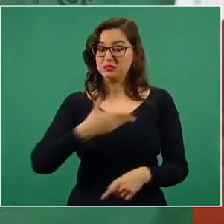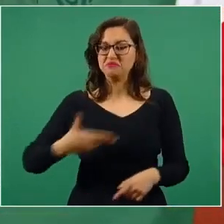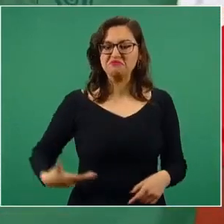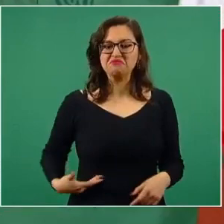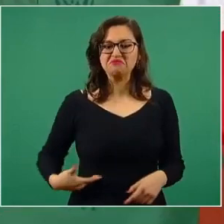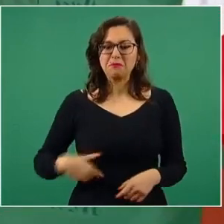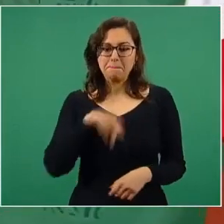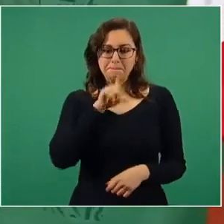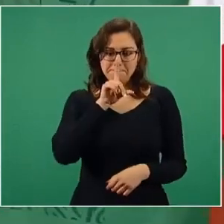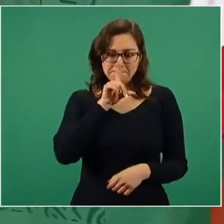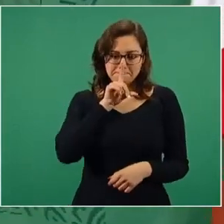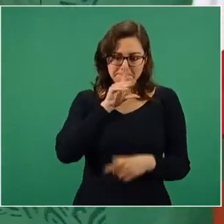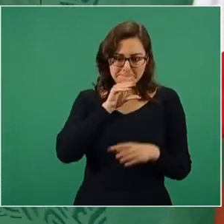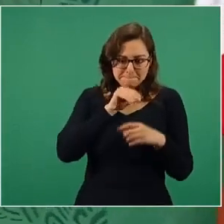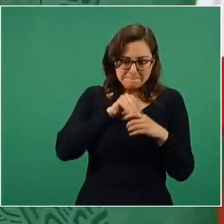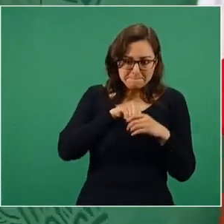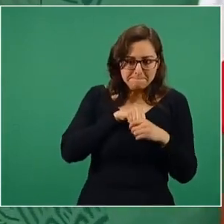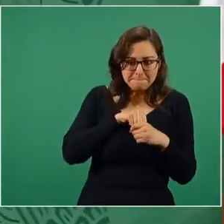en secreto